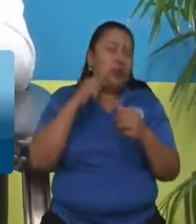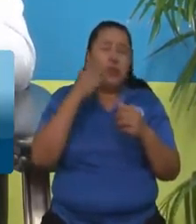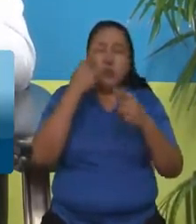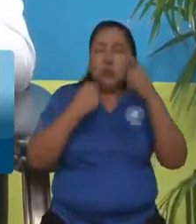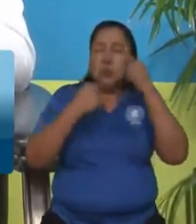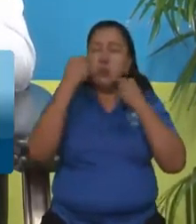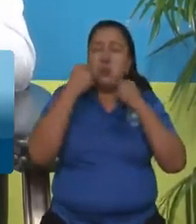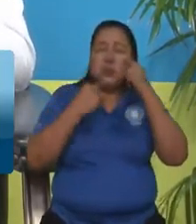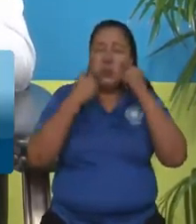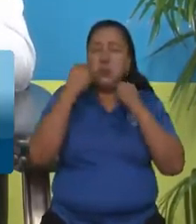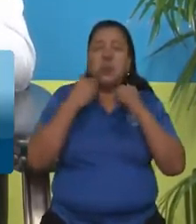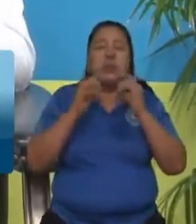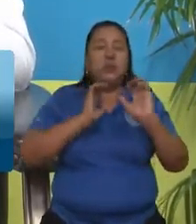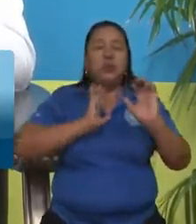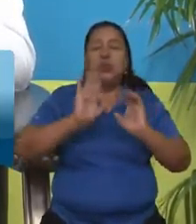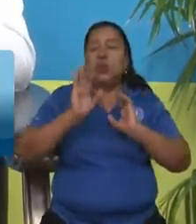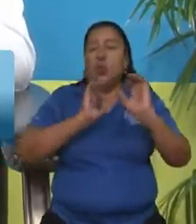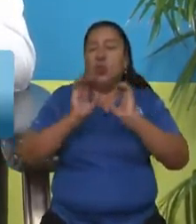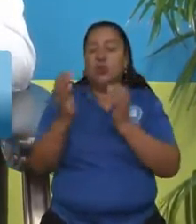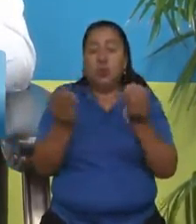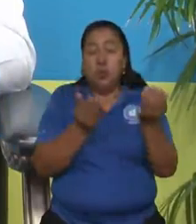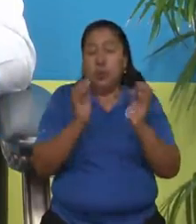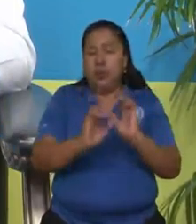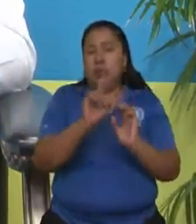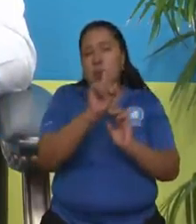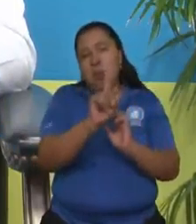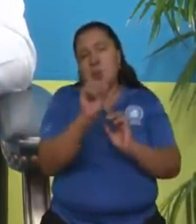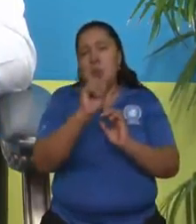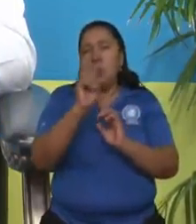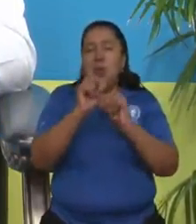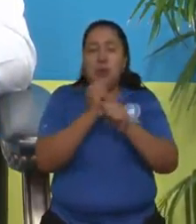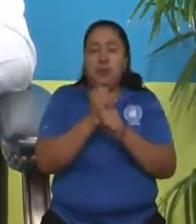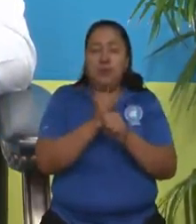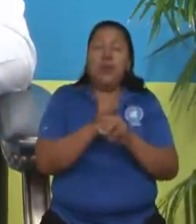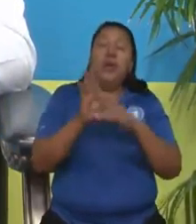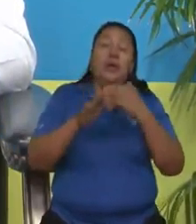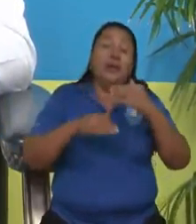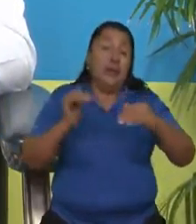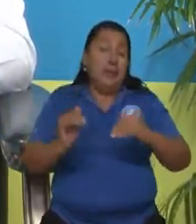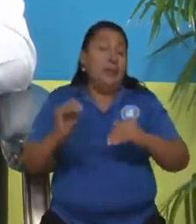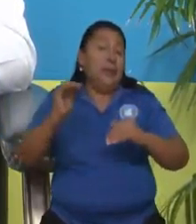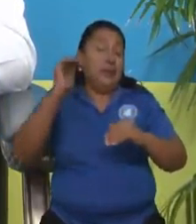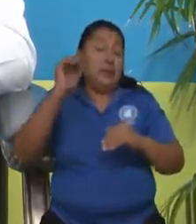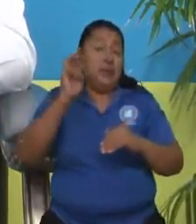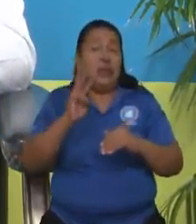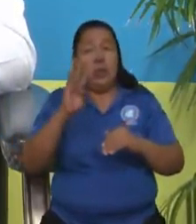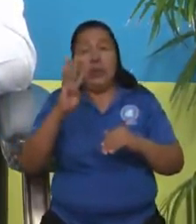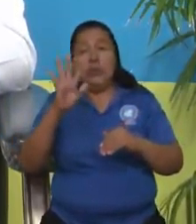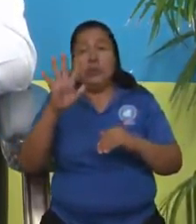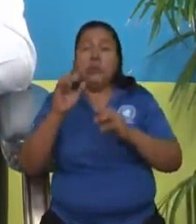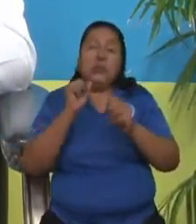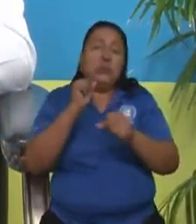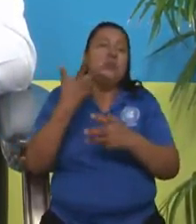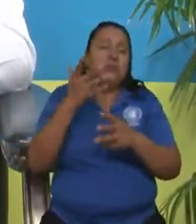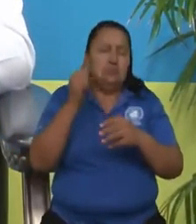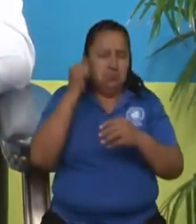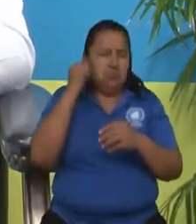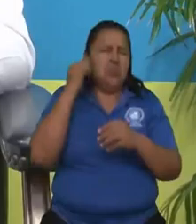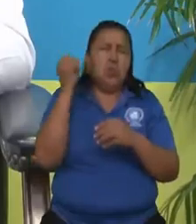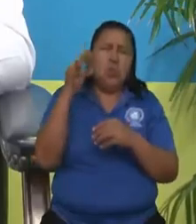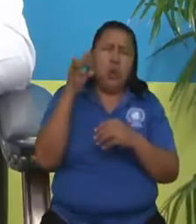dolor. El niño no puede hablar, de 1 o 2 años, tal vez no puede hablar tan claro, pero ellos lo que van a hacer es tocarse el